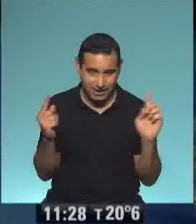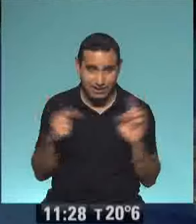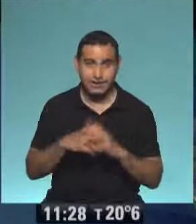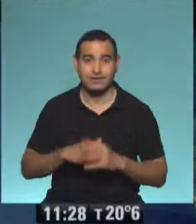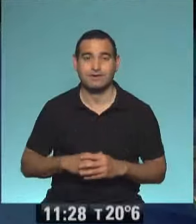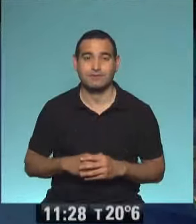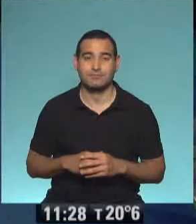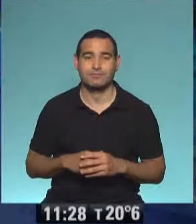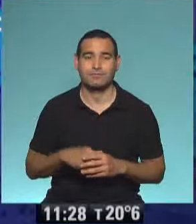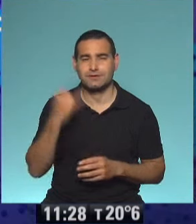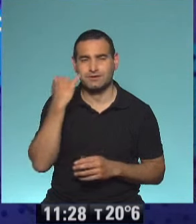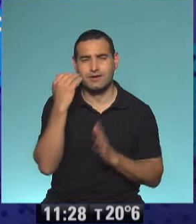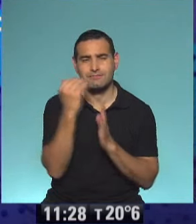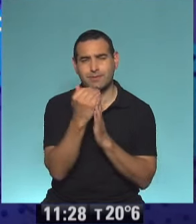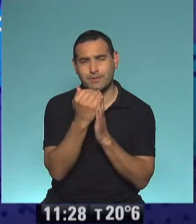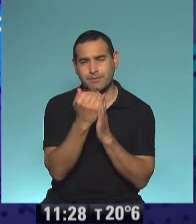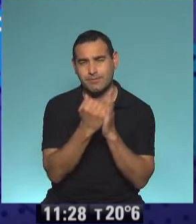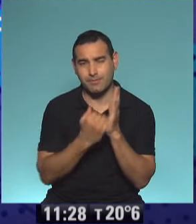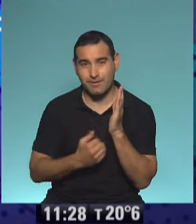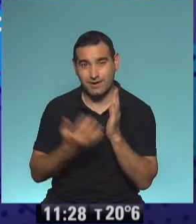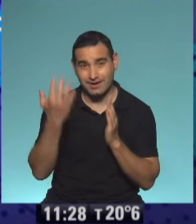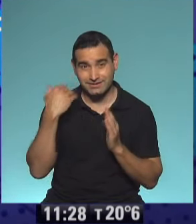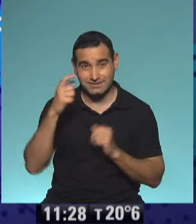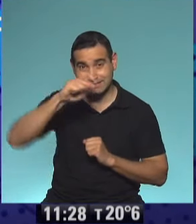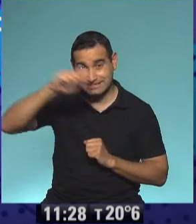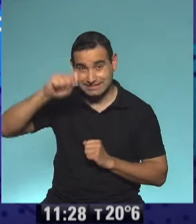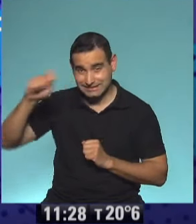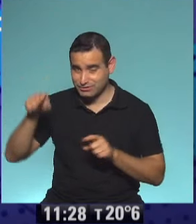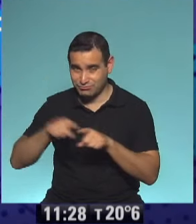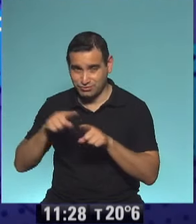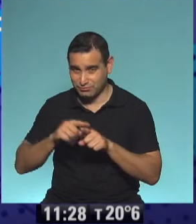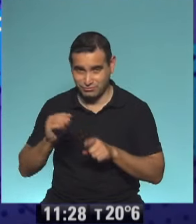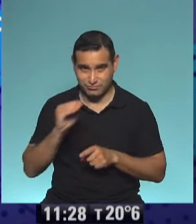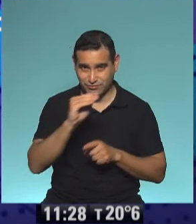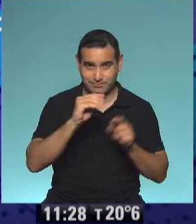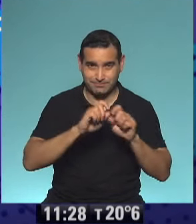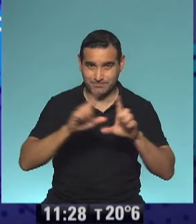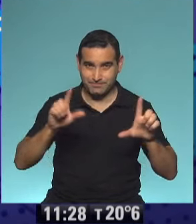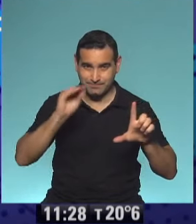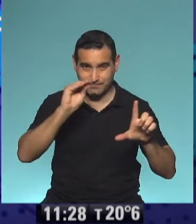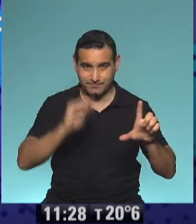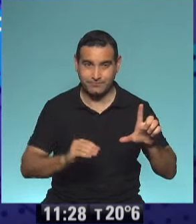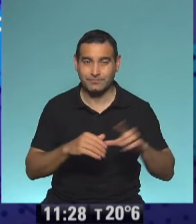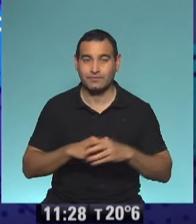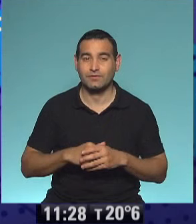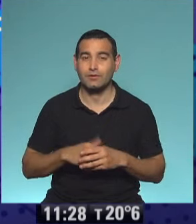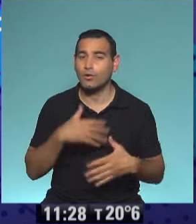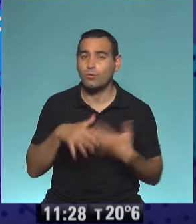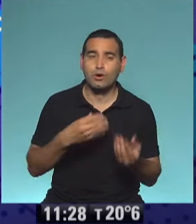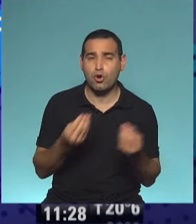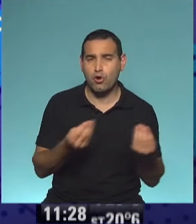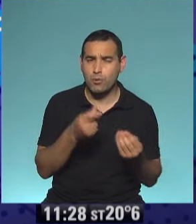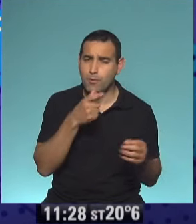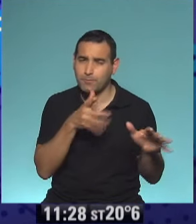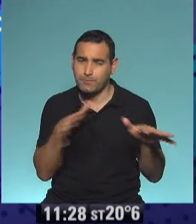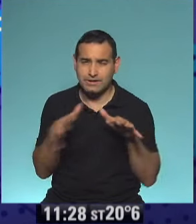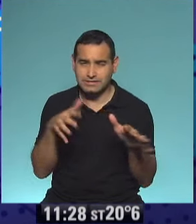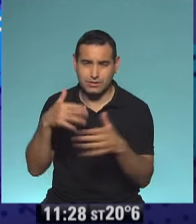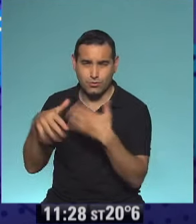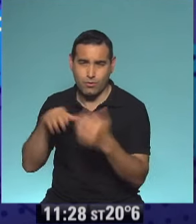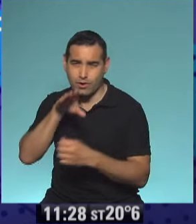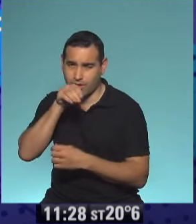todo lo que escribimos ayer en el pizarrón de cada uno de, bueno, primero de cómo se juega, que es muy parecido al juego